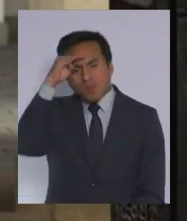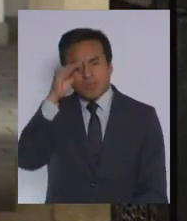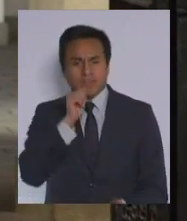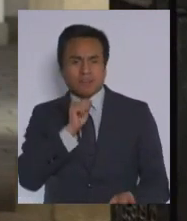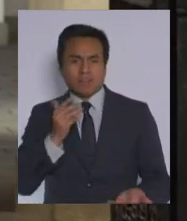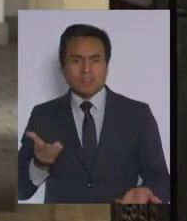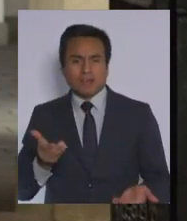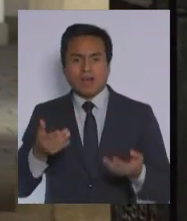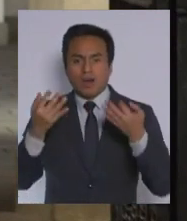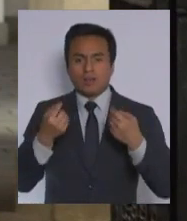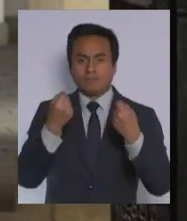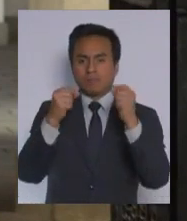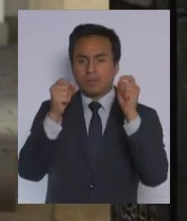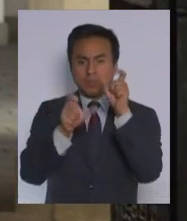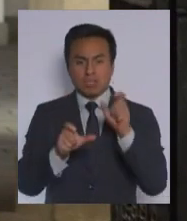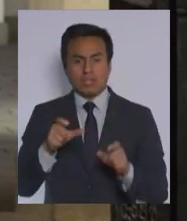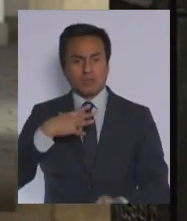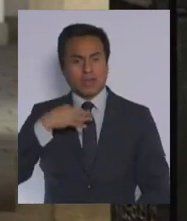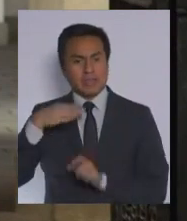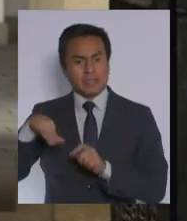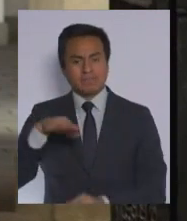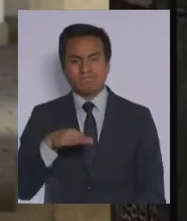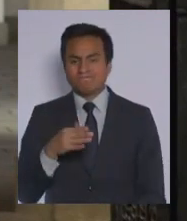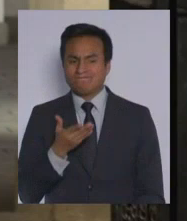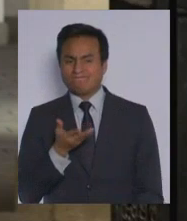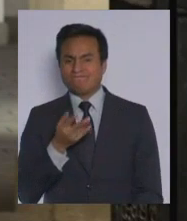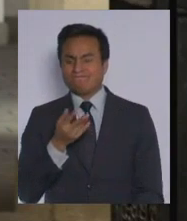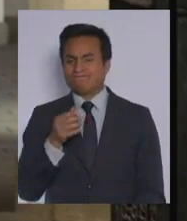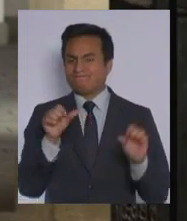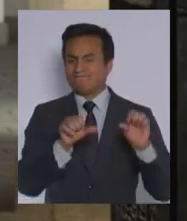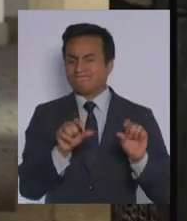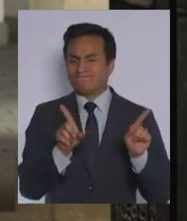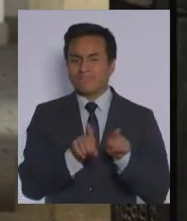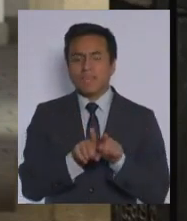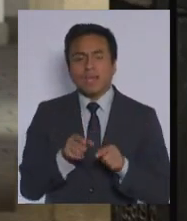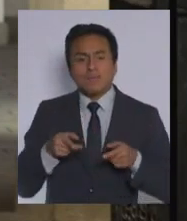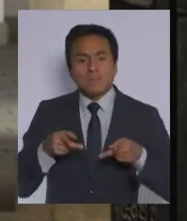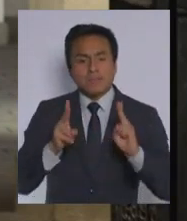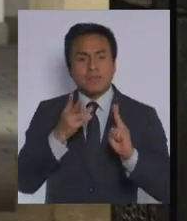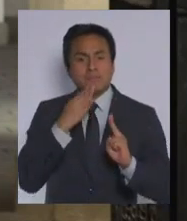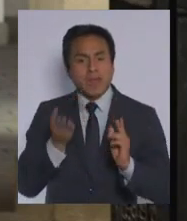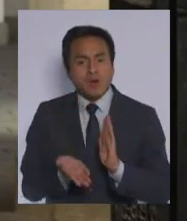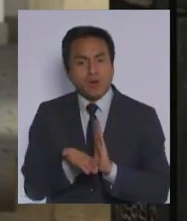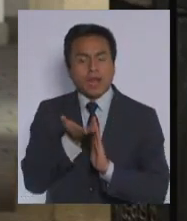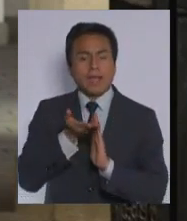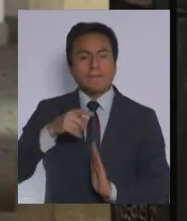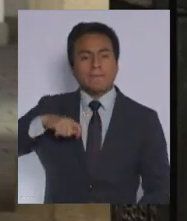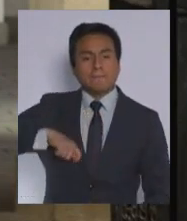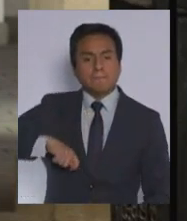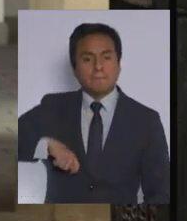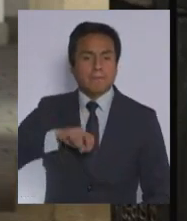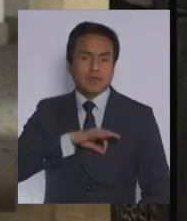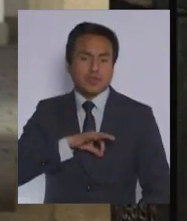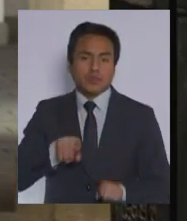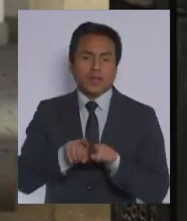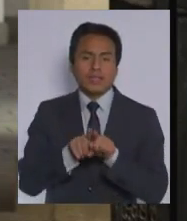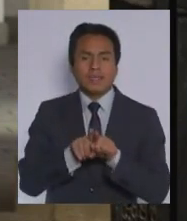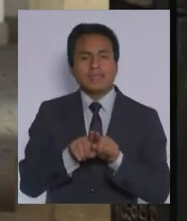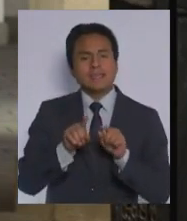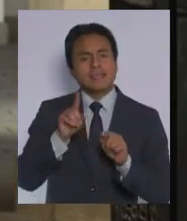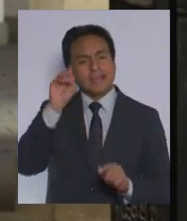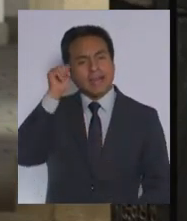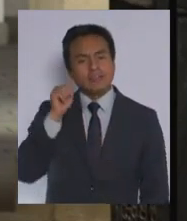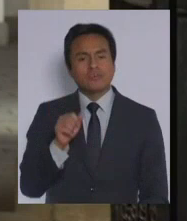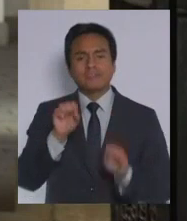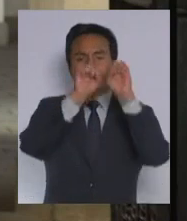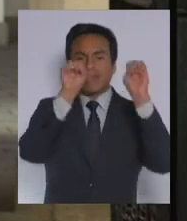está hoy día bien evaluada por la ciudadanía y además permitir mejorar las pensiones creando un sistema mixto que